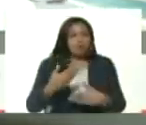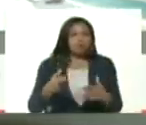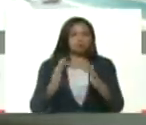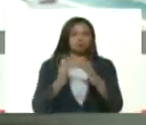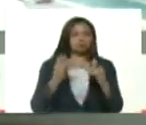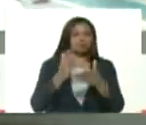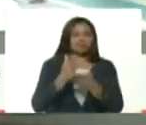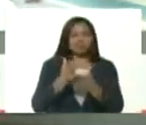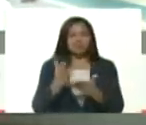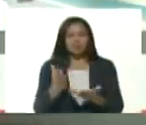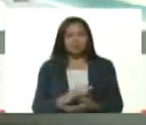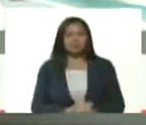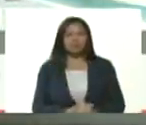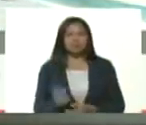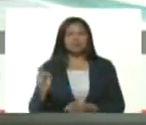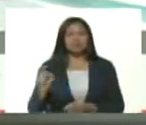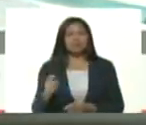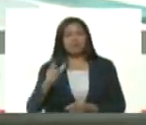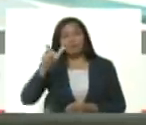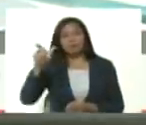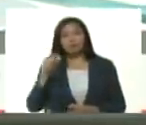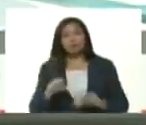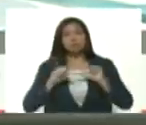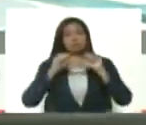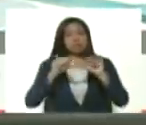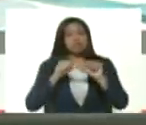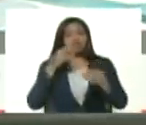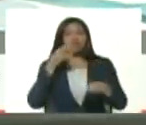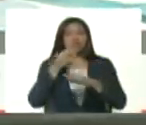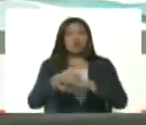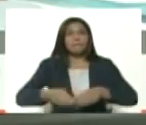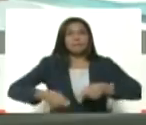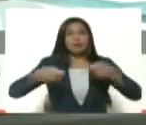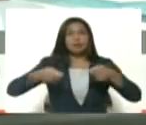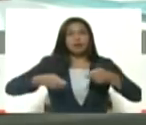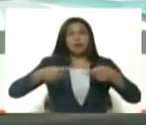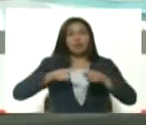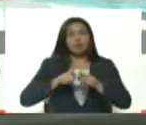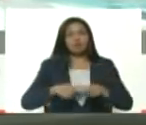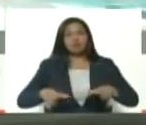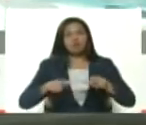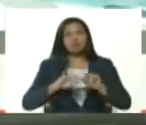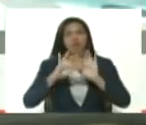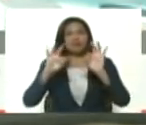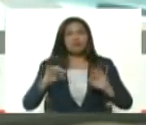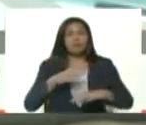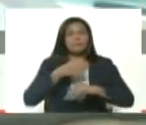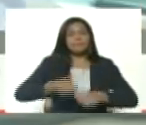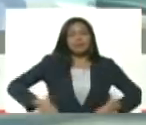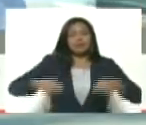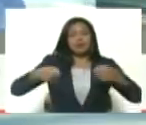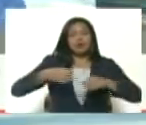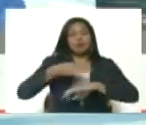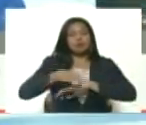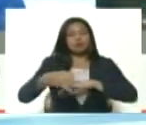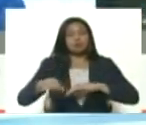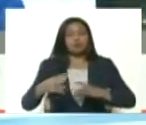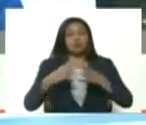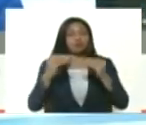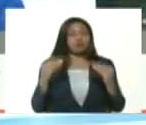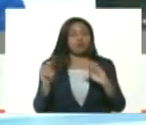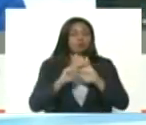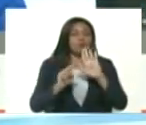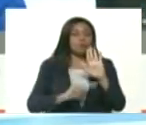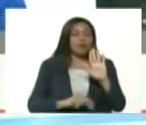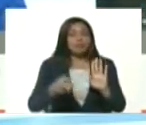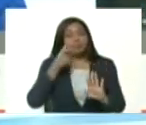relativa, y necesitamos, bueno, la gente seguirá yendo a supermercados, mercados abastos, mercados municipales, con todas las medidas